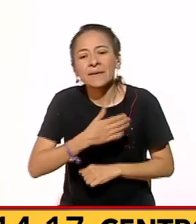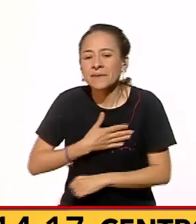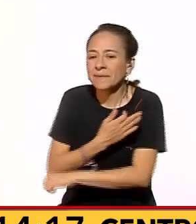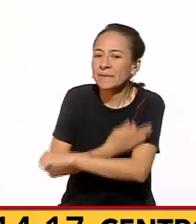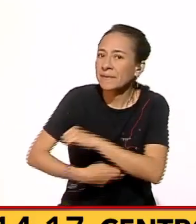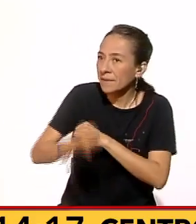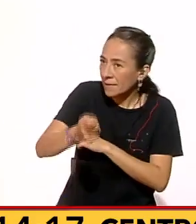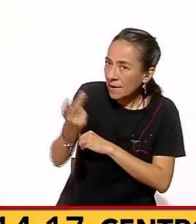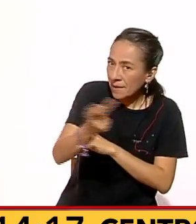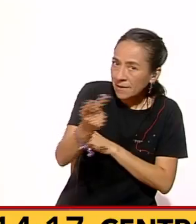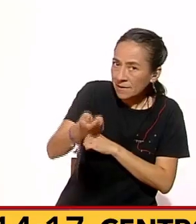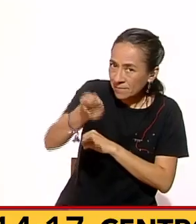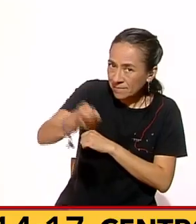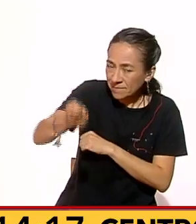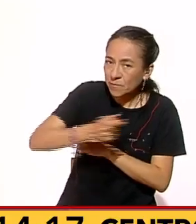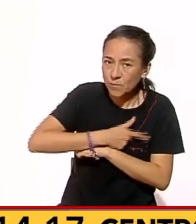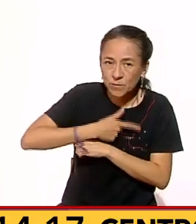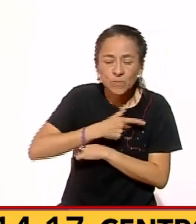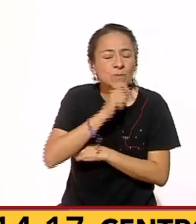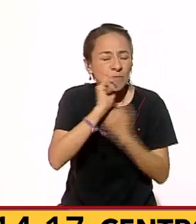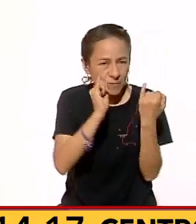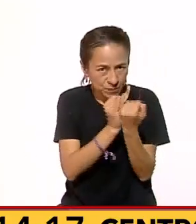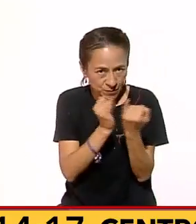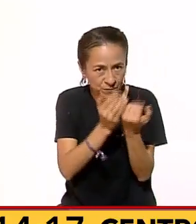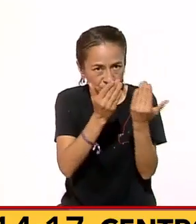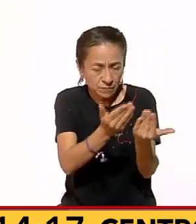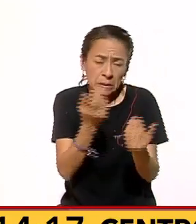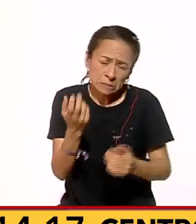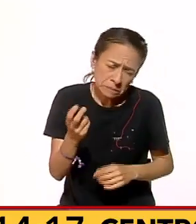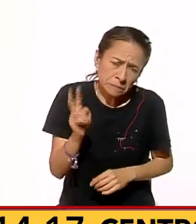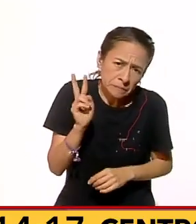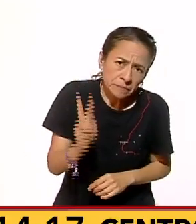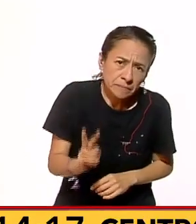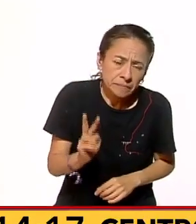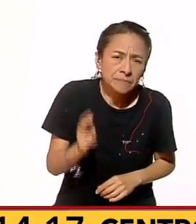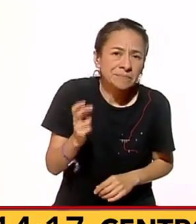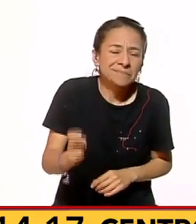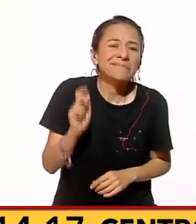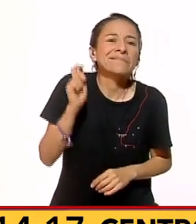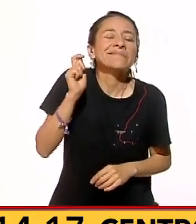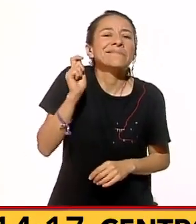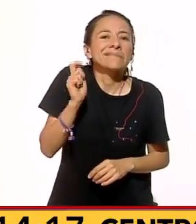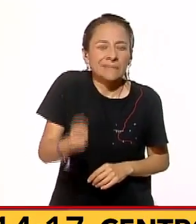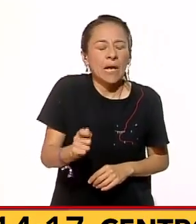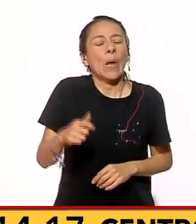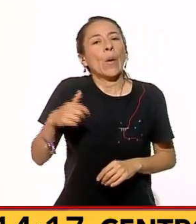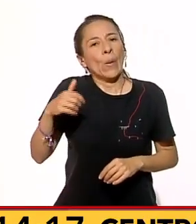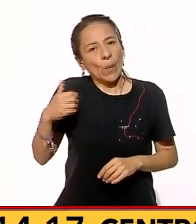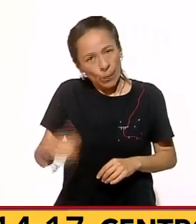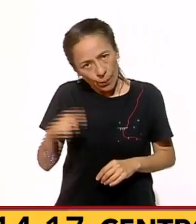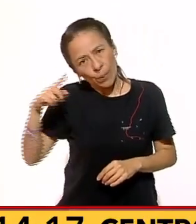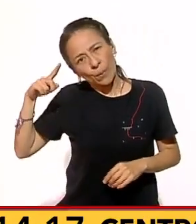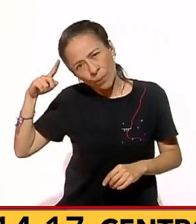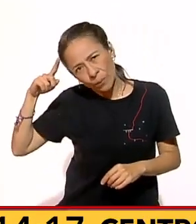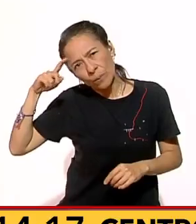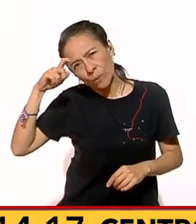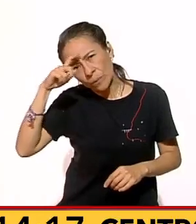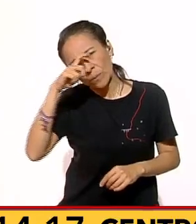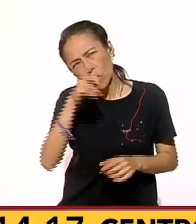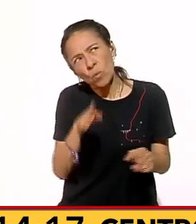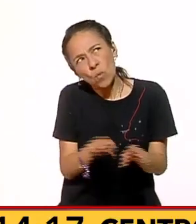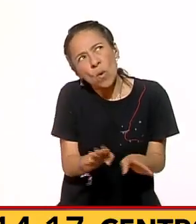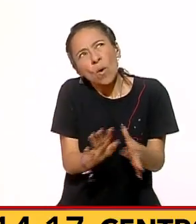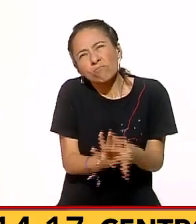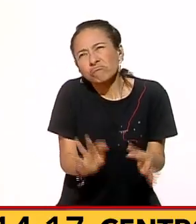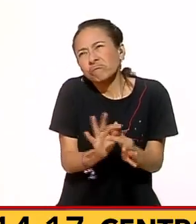gusto saludarles. Gracias, igualmente. Pues sin lugar a dudas, este fenómeno es muy complejo de